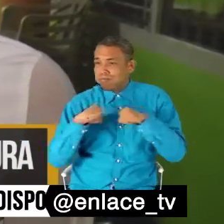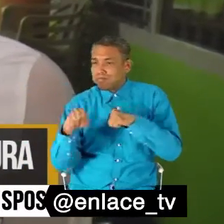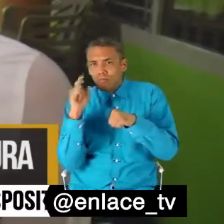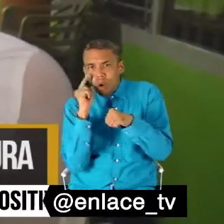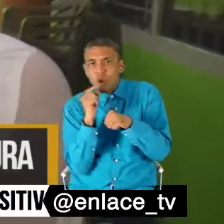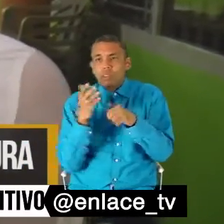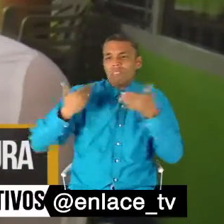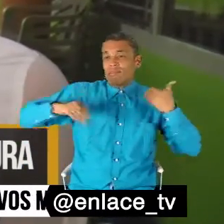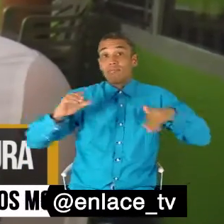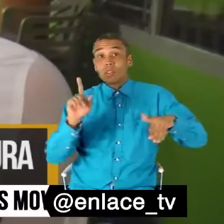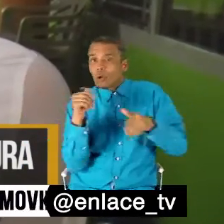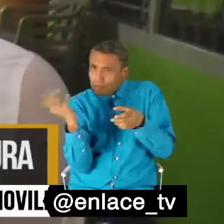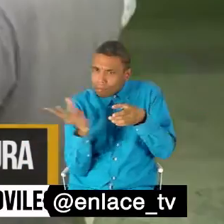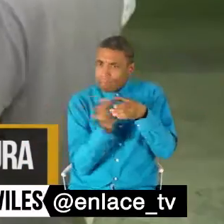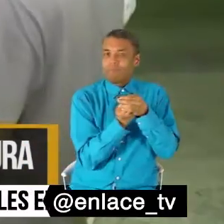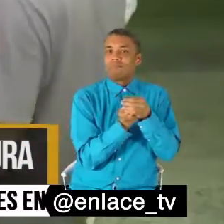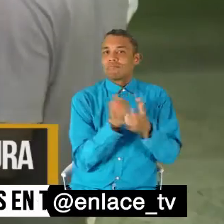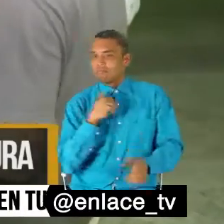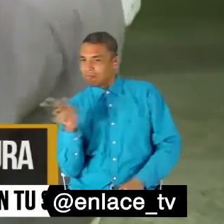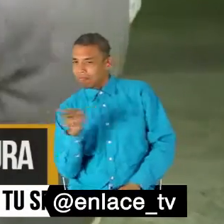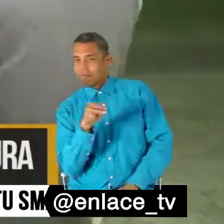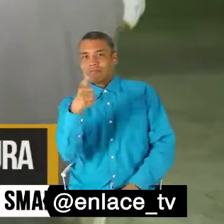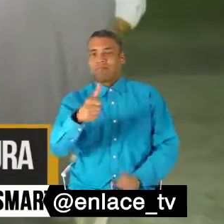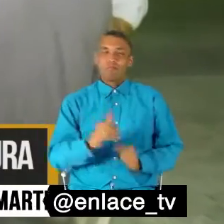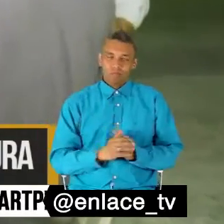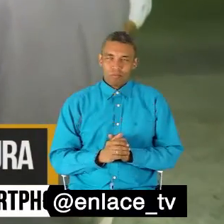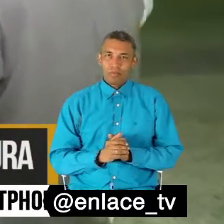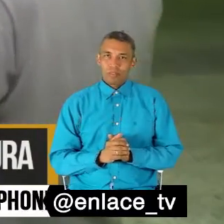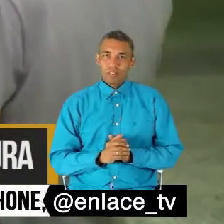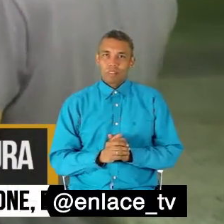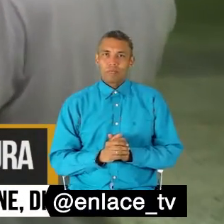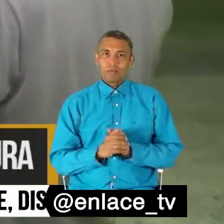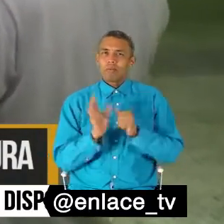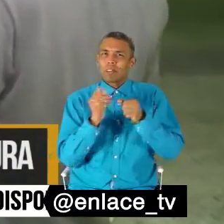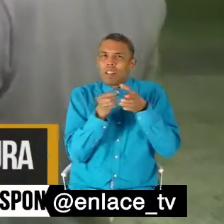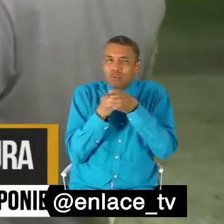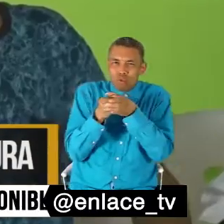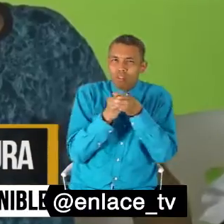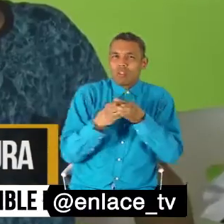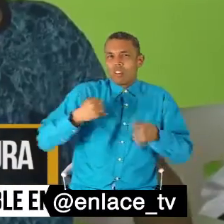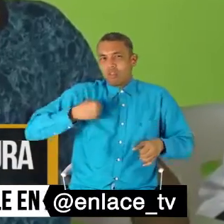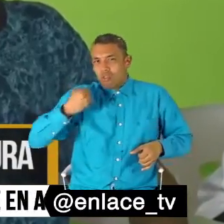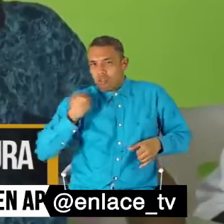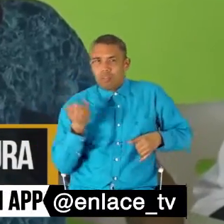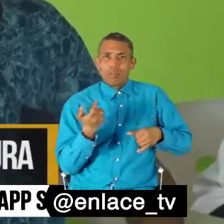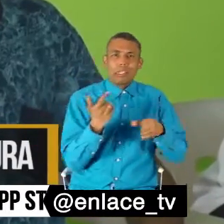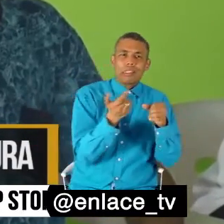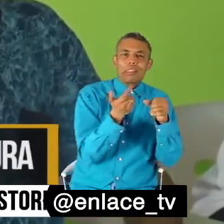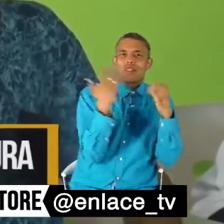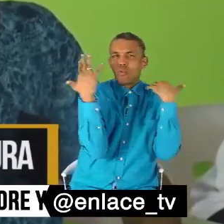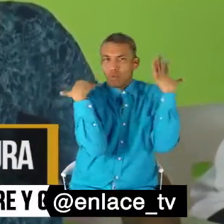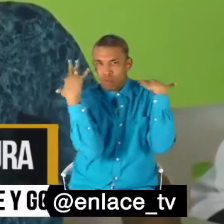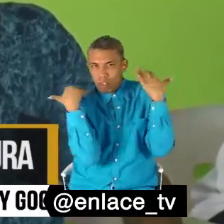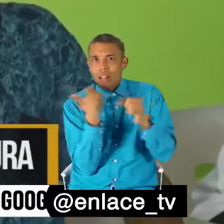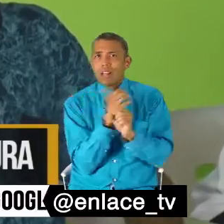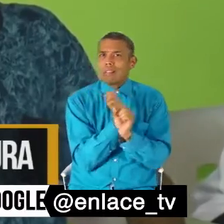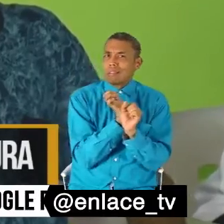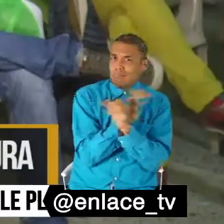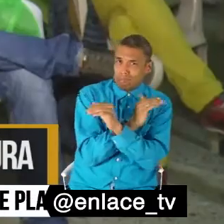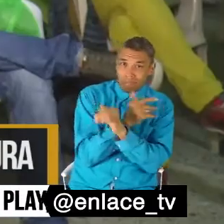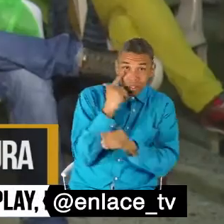se ha logrado unos resultados impresionantes. Representantes de organizaciones y asociaciones de grupos locales y de la zona rural se dieron cita en la Casa